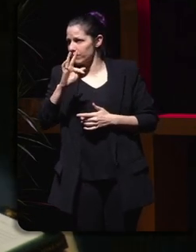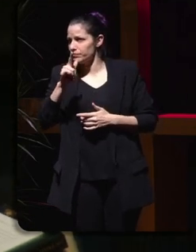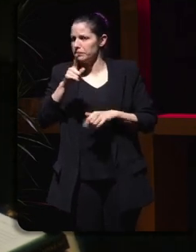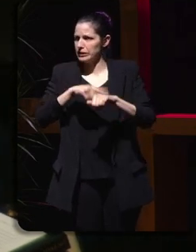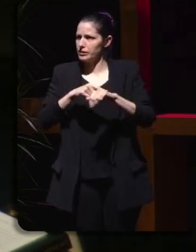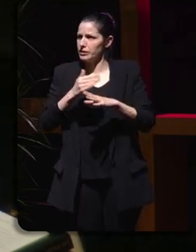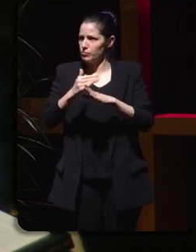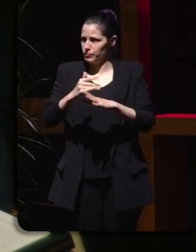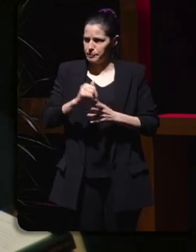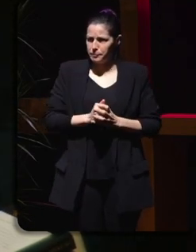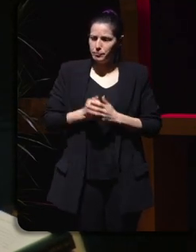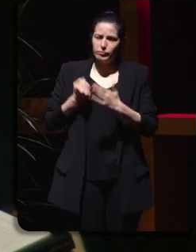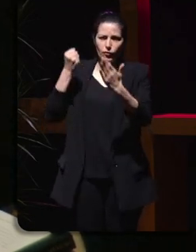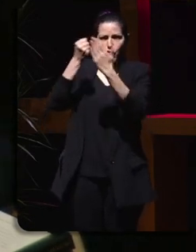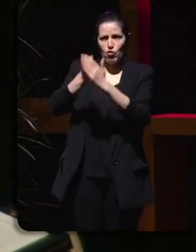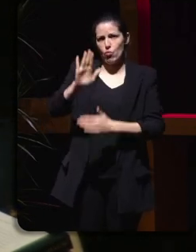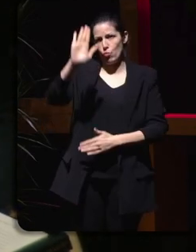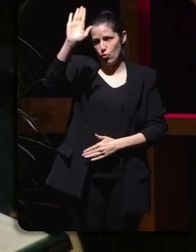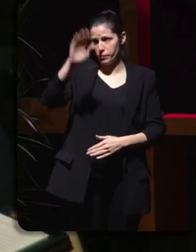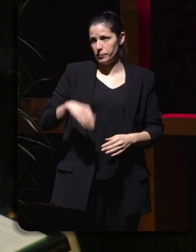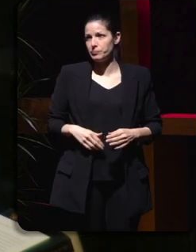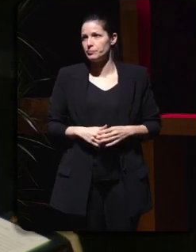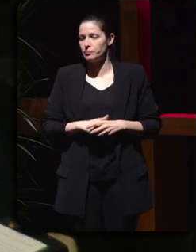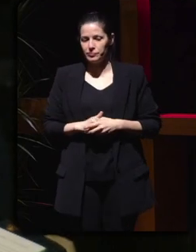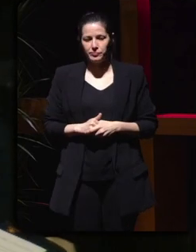a María hay una mano allá al final